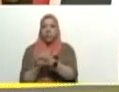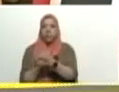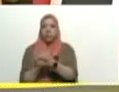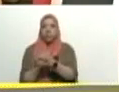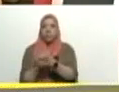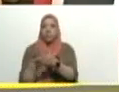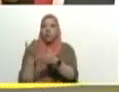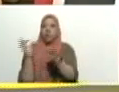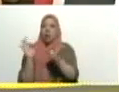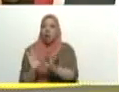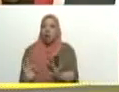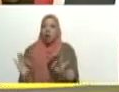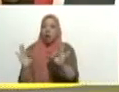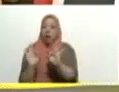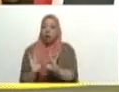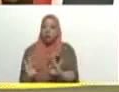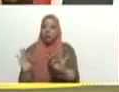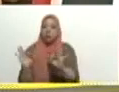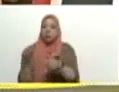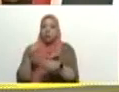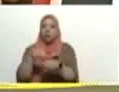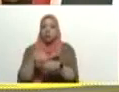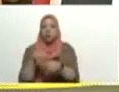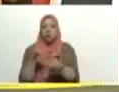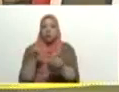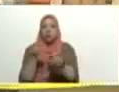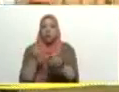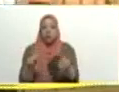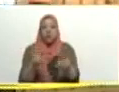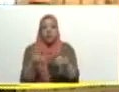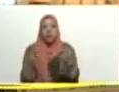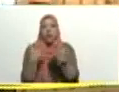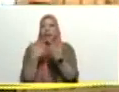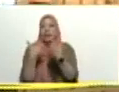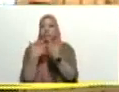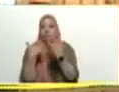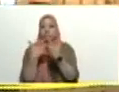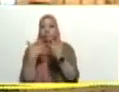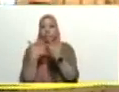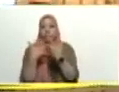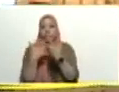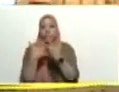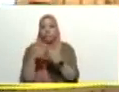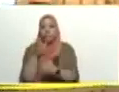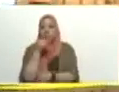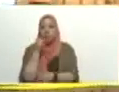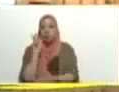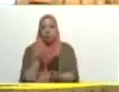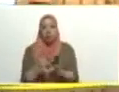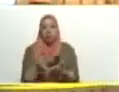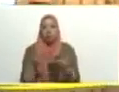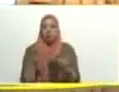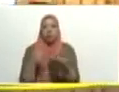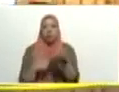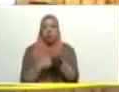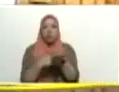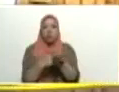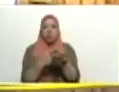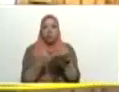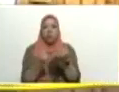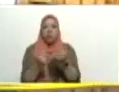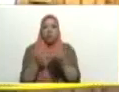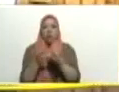sin que nadie venga a intrigar y a dividirnos, sin que nadie venga a ponerle la mano a nuestra